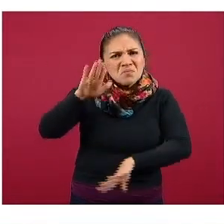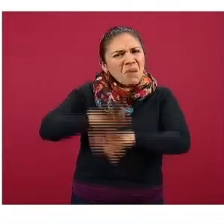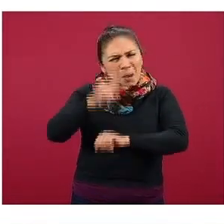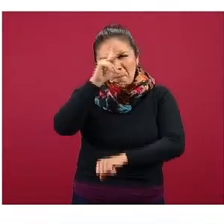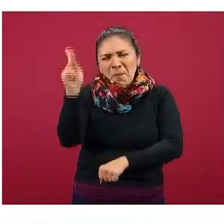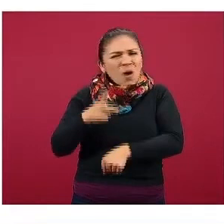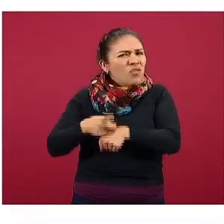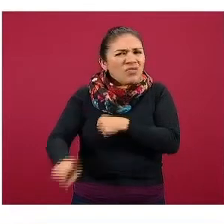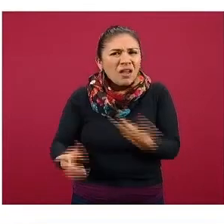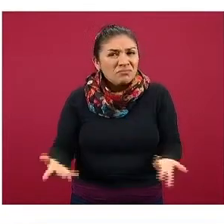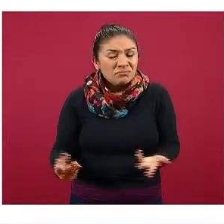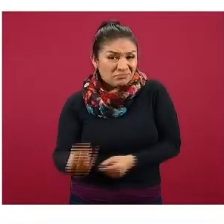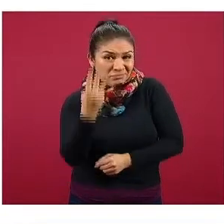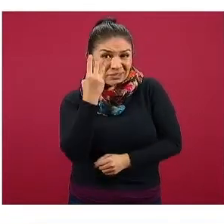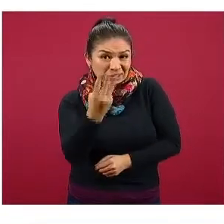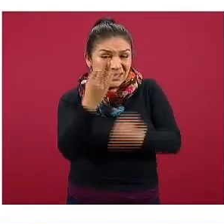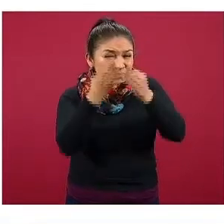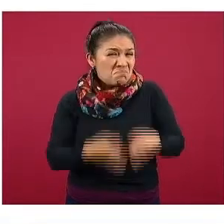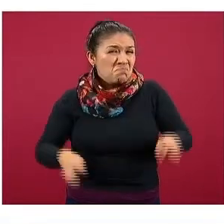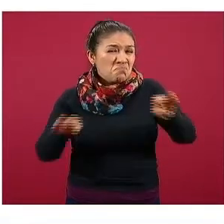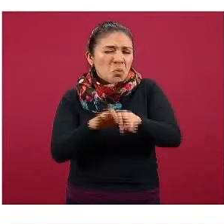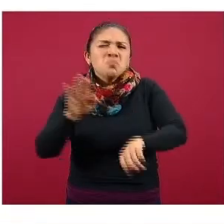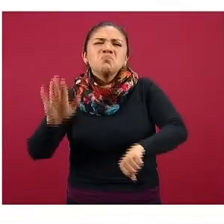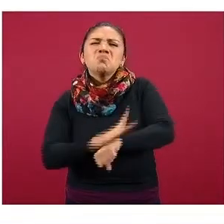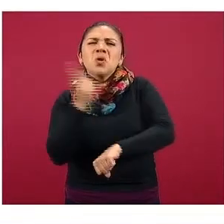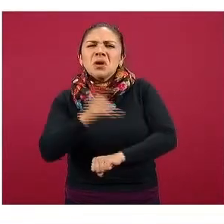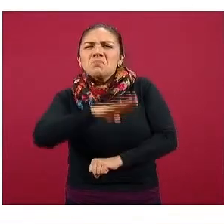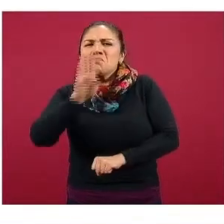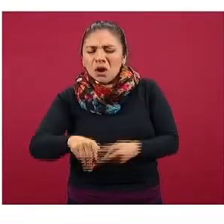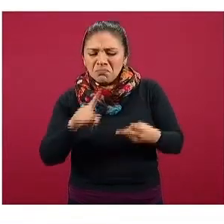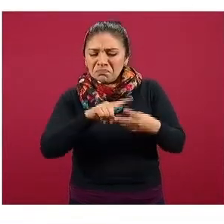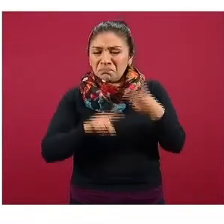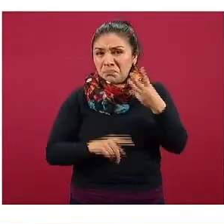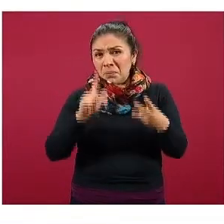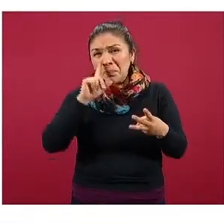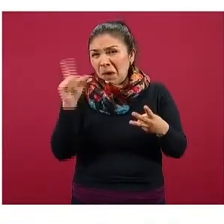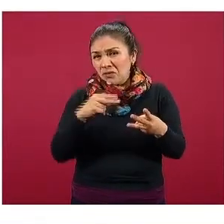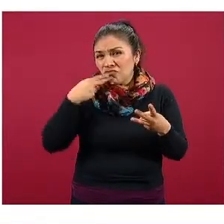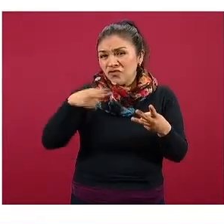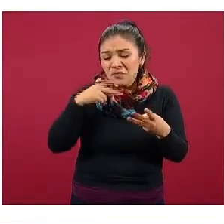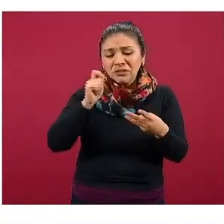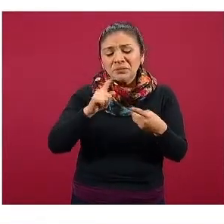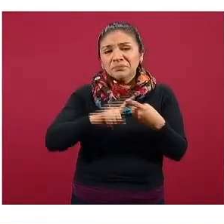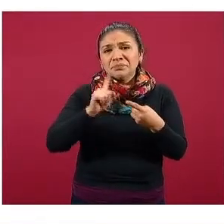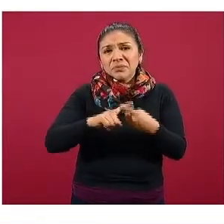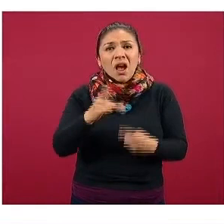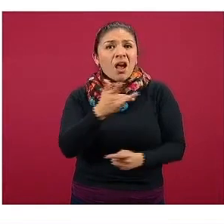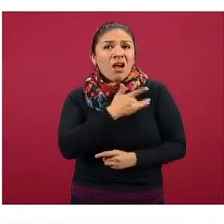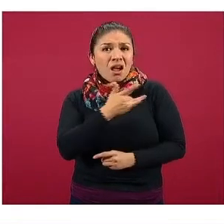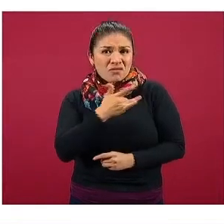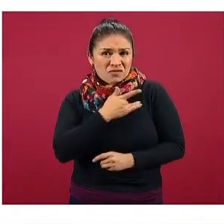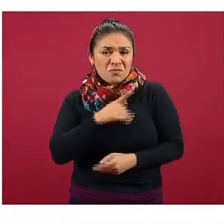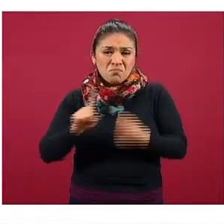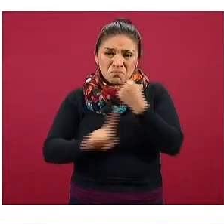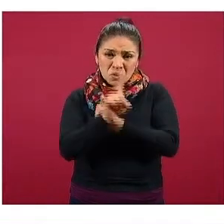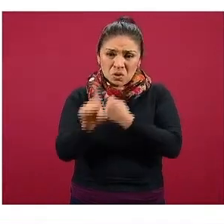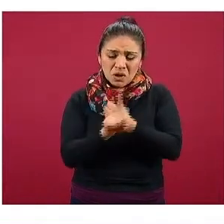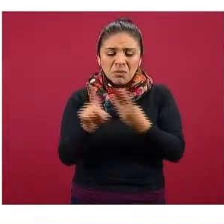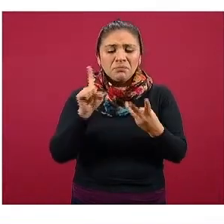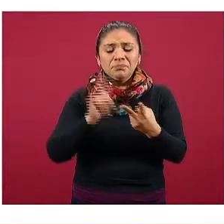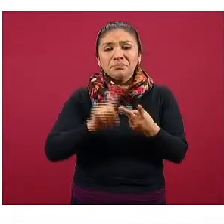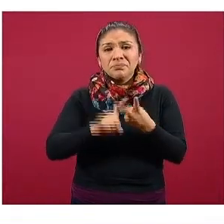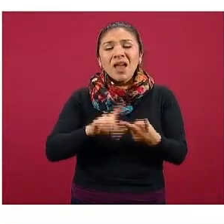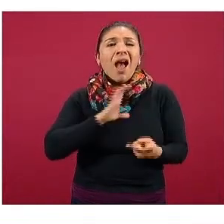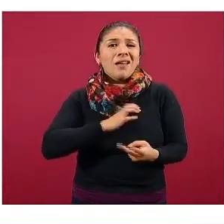daño. Las tres principales causas de muerte secundarias al tabaquismo son problemas cardiovasculares, múltiples tipos